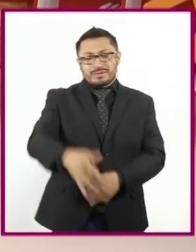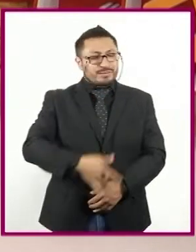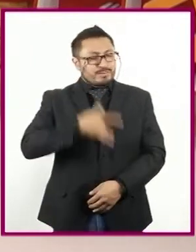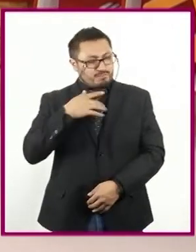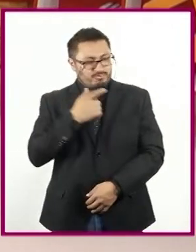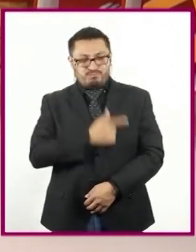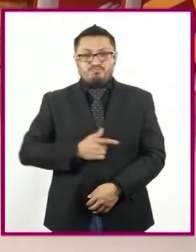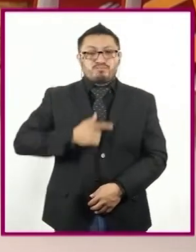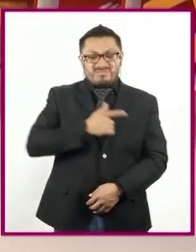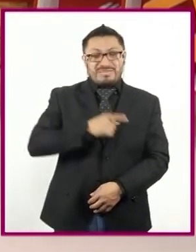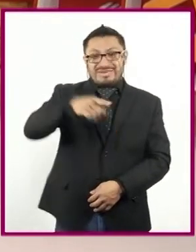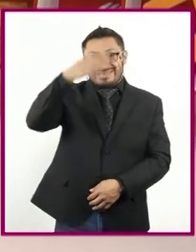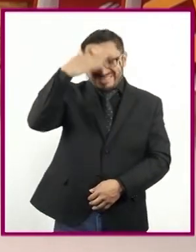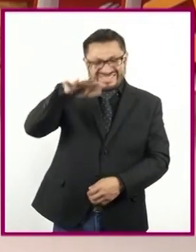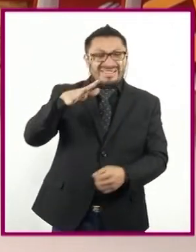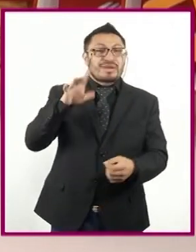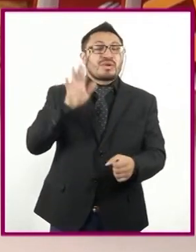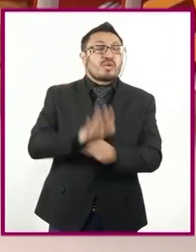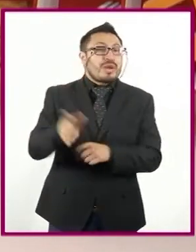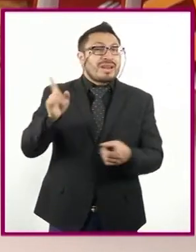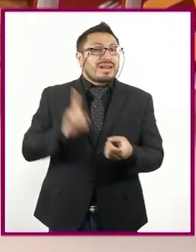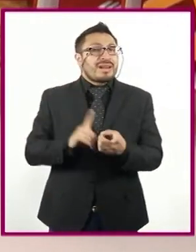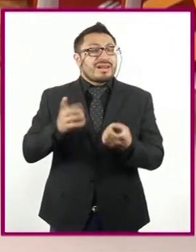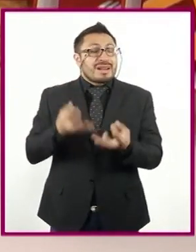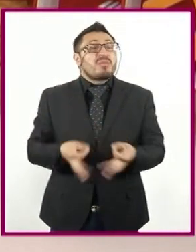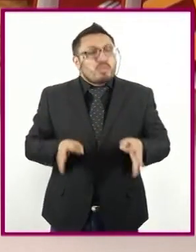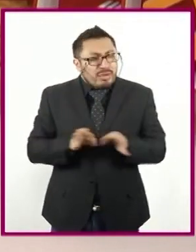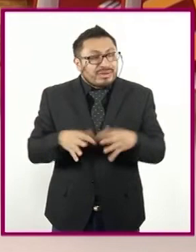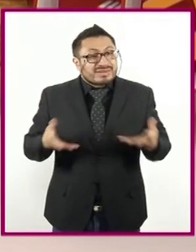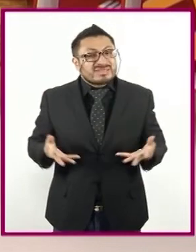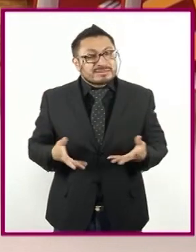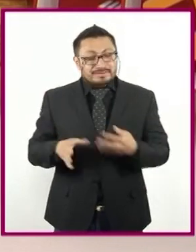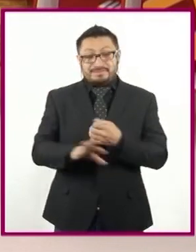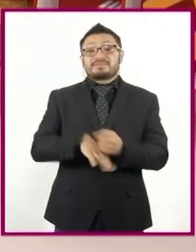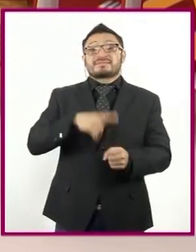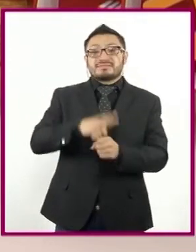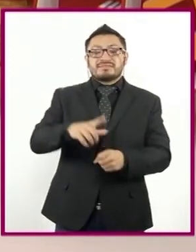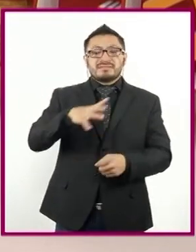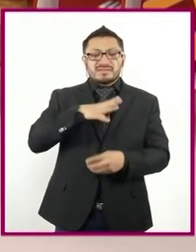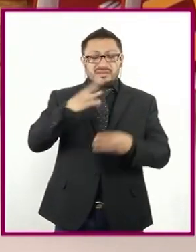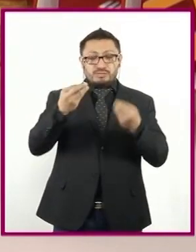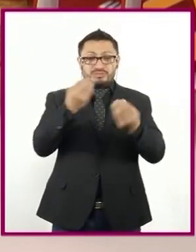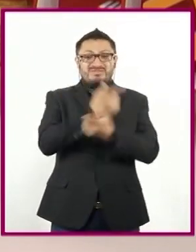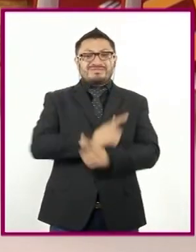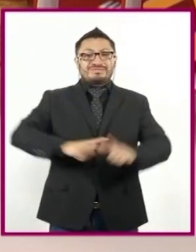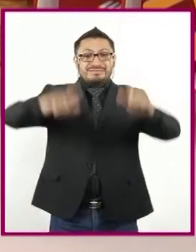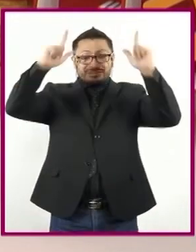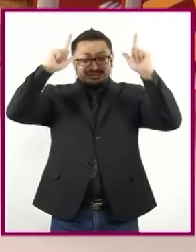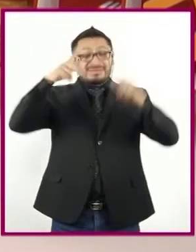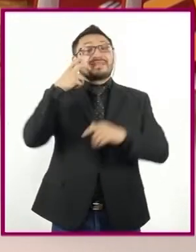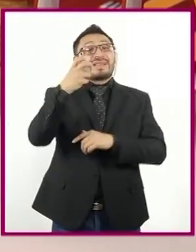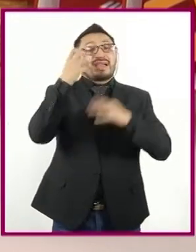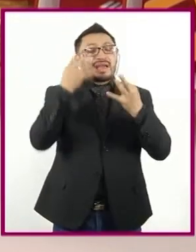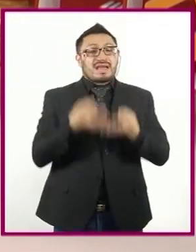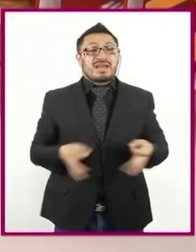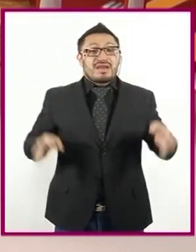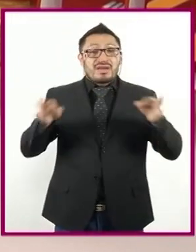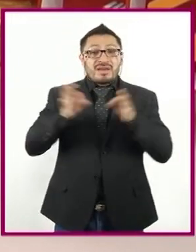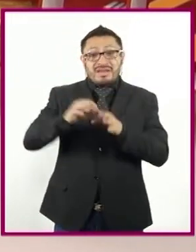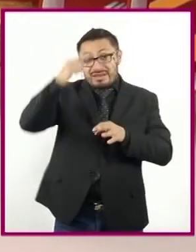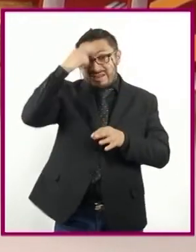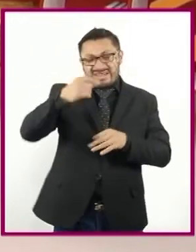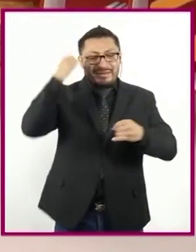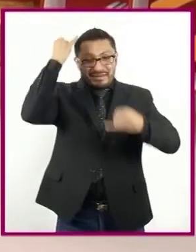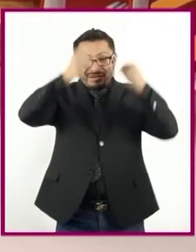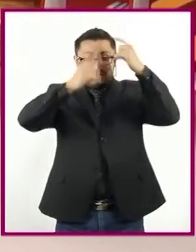¿Y sabes dónde está la importancia? Que los animales tienen mucha libertad. Y eso va a ser muy importante para